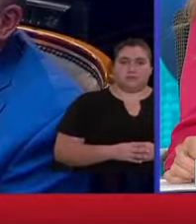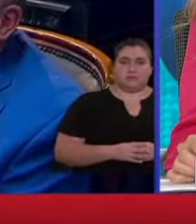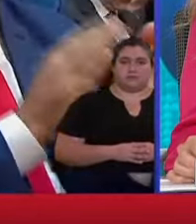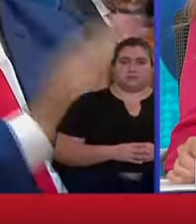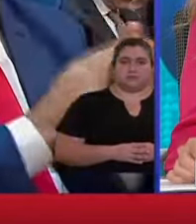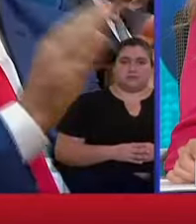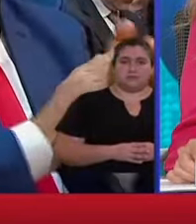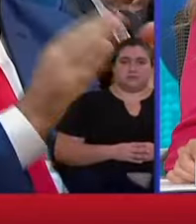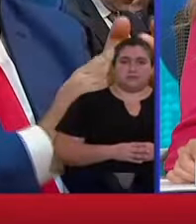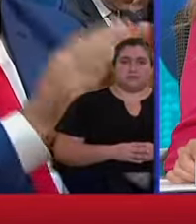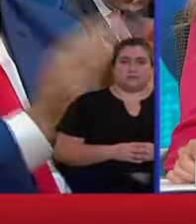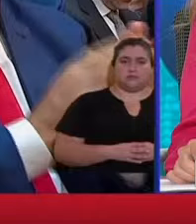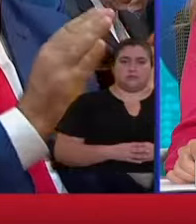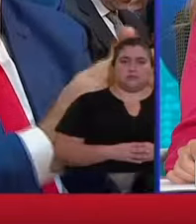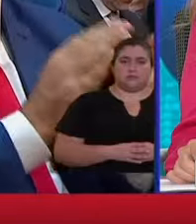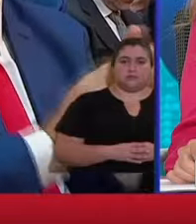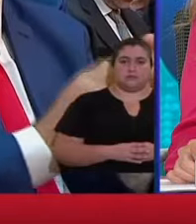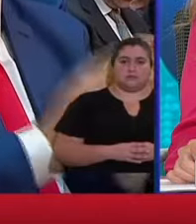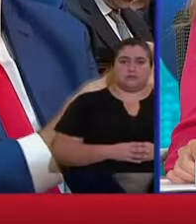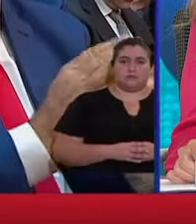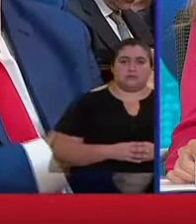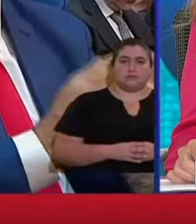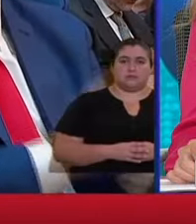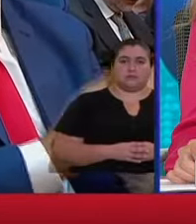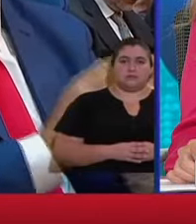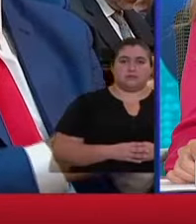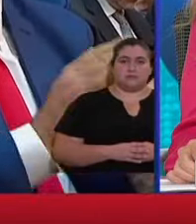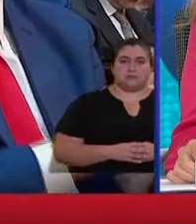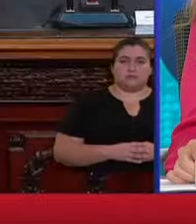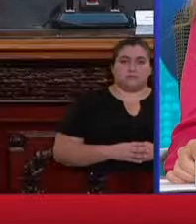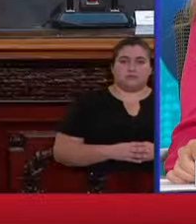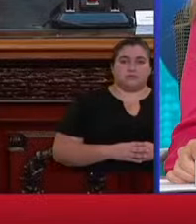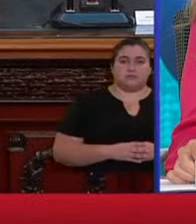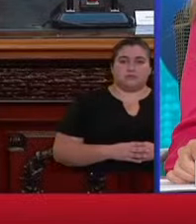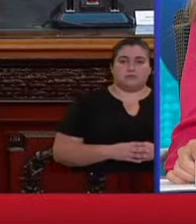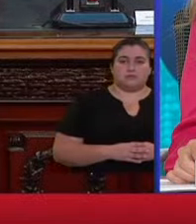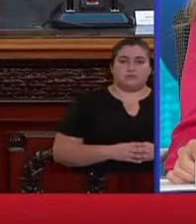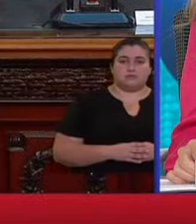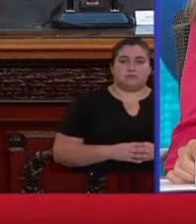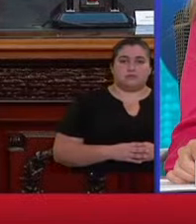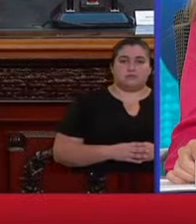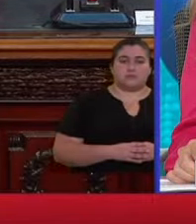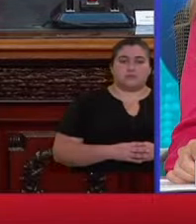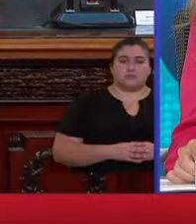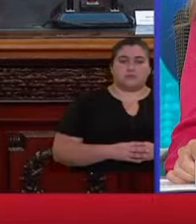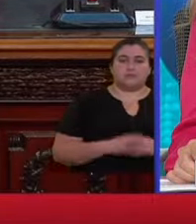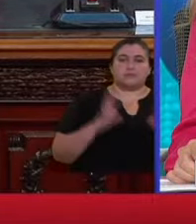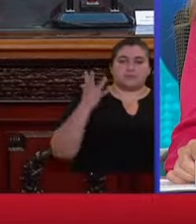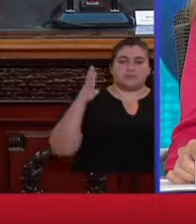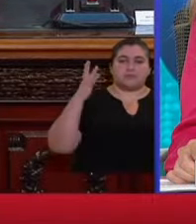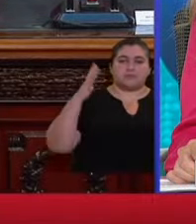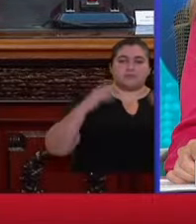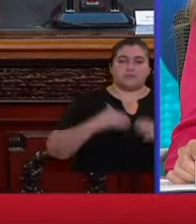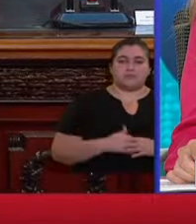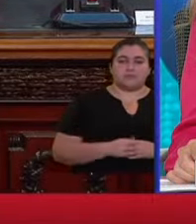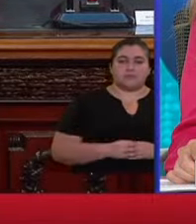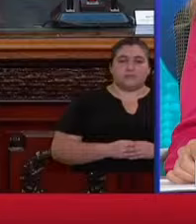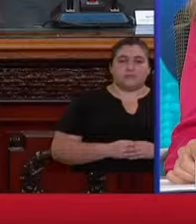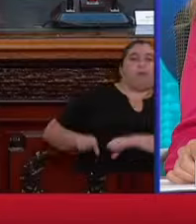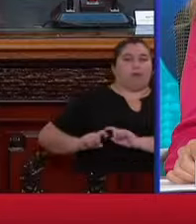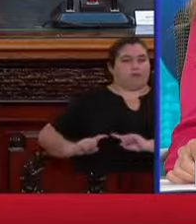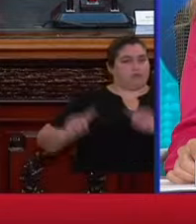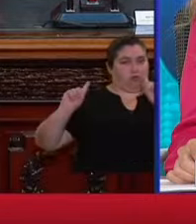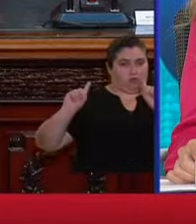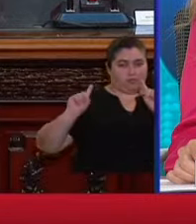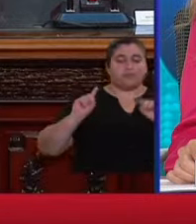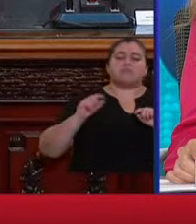del dinero público, que te tenés que manejar con mucha austeridad, que el sobreprecio de la obra pública y las redeterminaciones de precio no puede ser un negocio